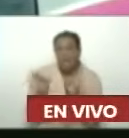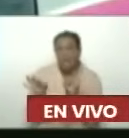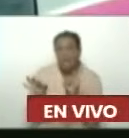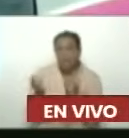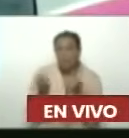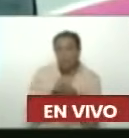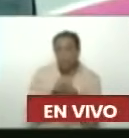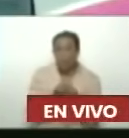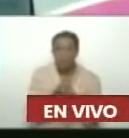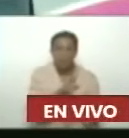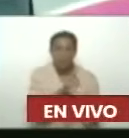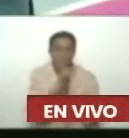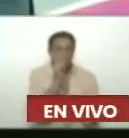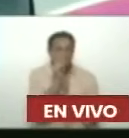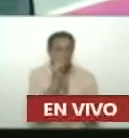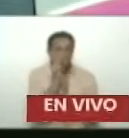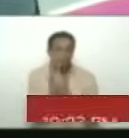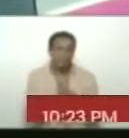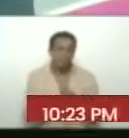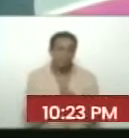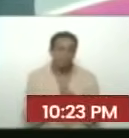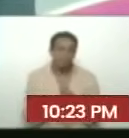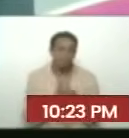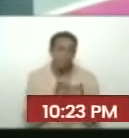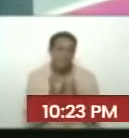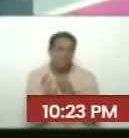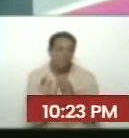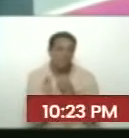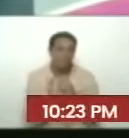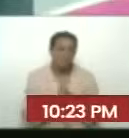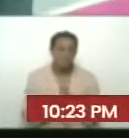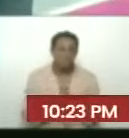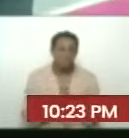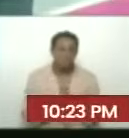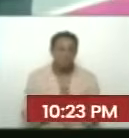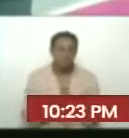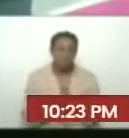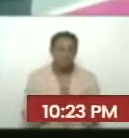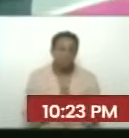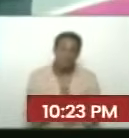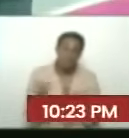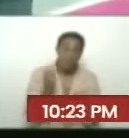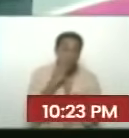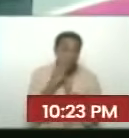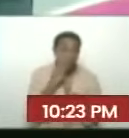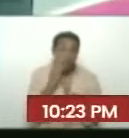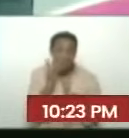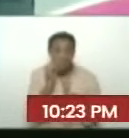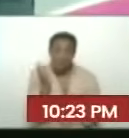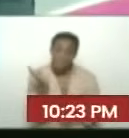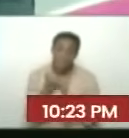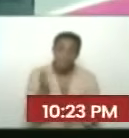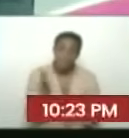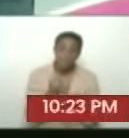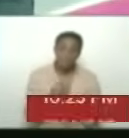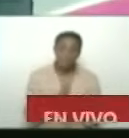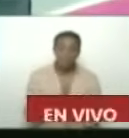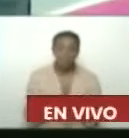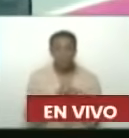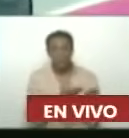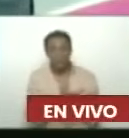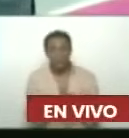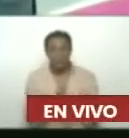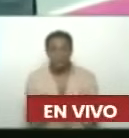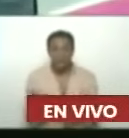mi mamá y mi papá. Tu papá está por allí. Ah, y sí, que venga tu mamá, pues. Vamos a invitar a tu mamá, ¿vale? Ella